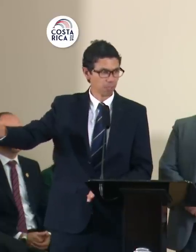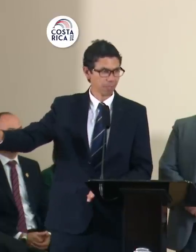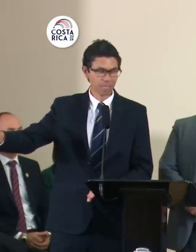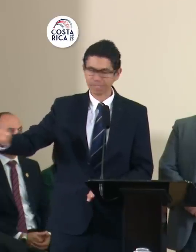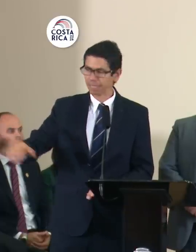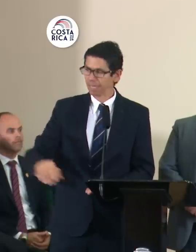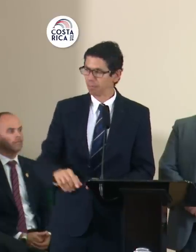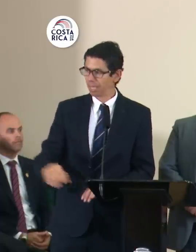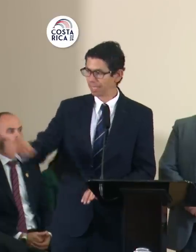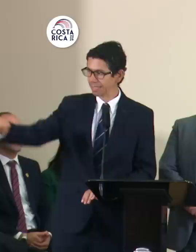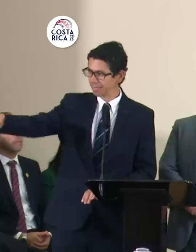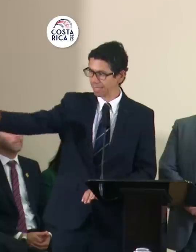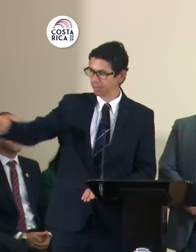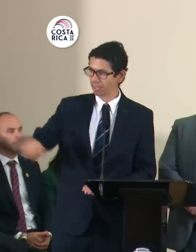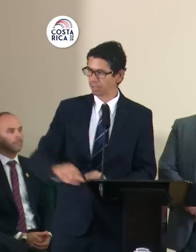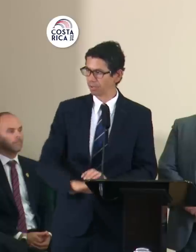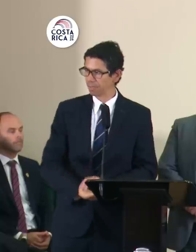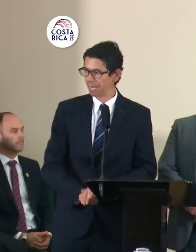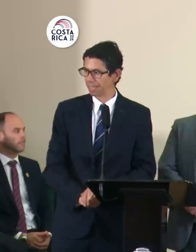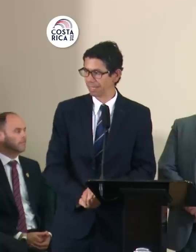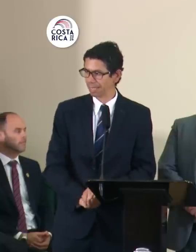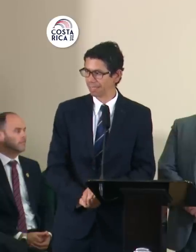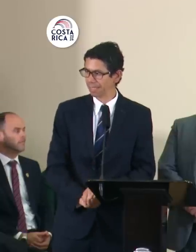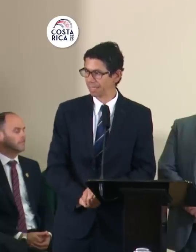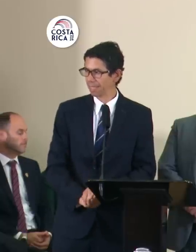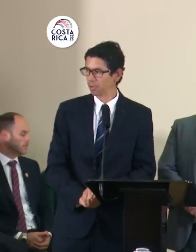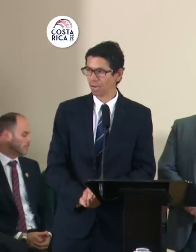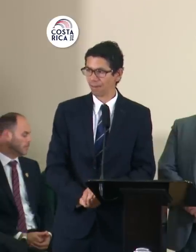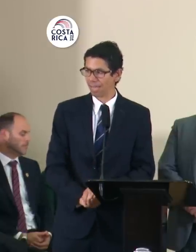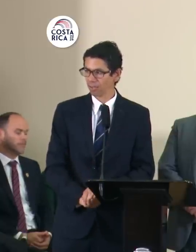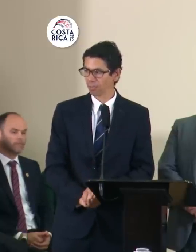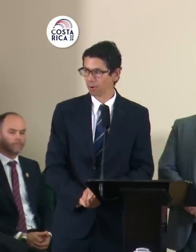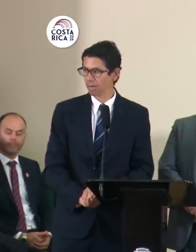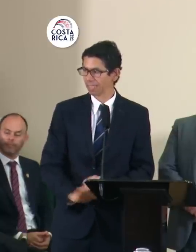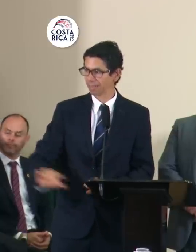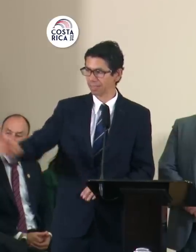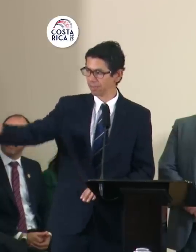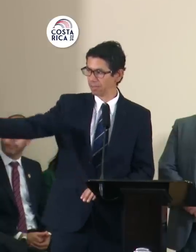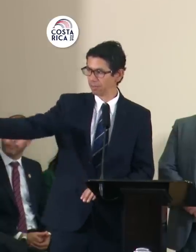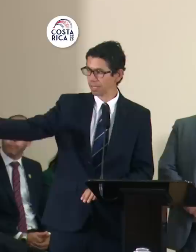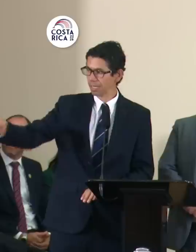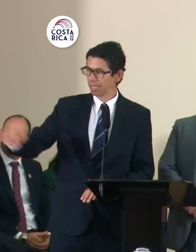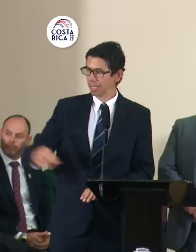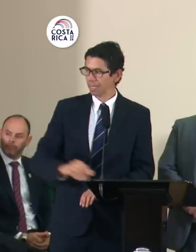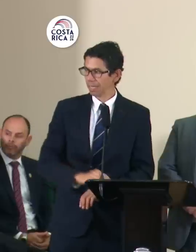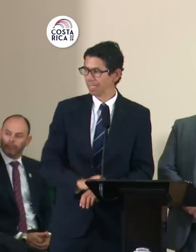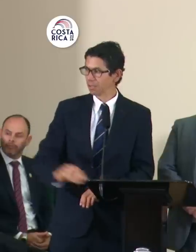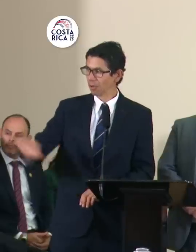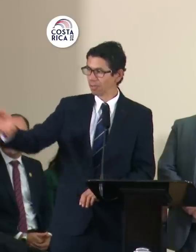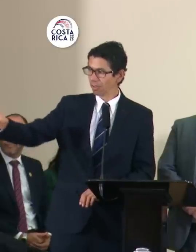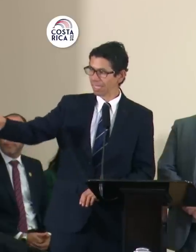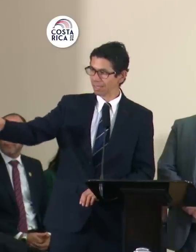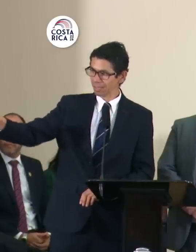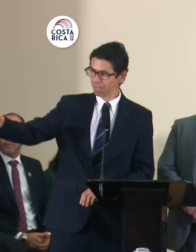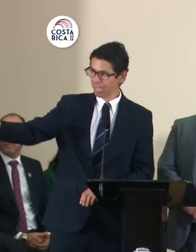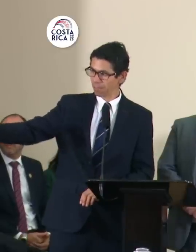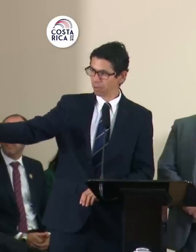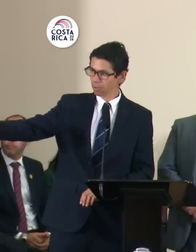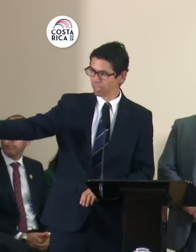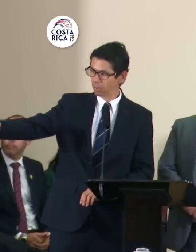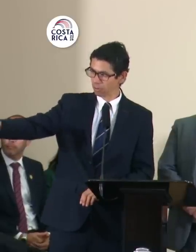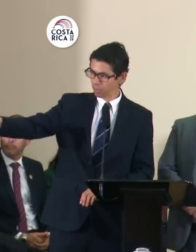múltiples puntos, hay múltiples puentes en condición similar, la que sigue, socavados por los ríos. Esto, no